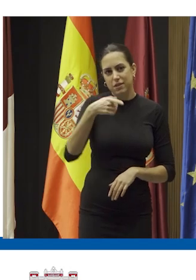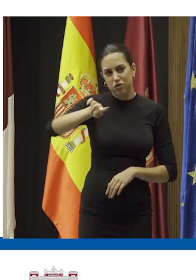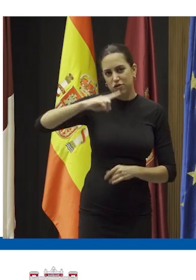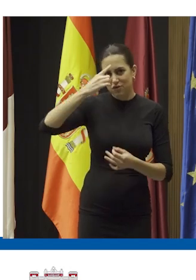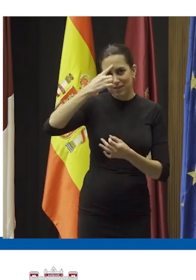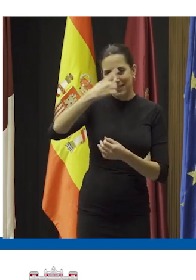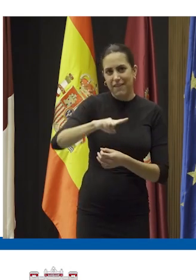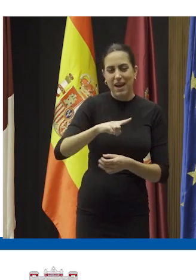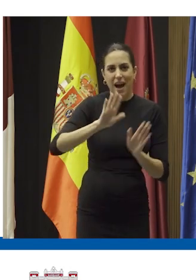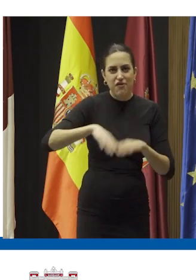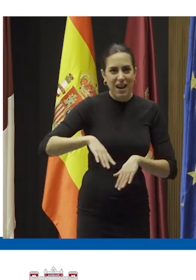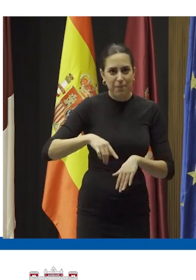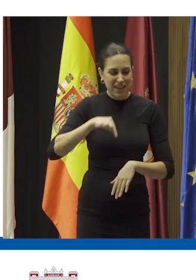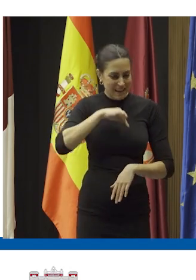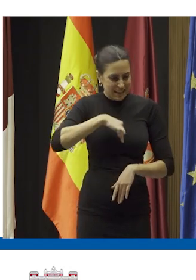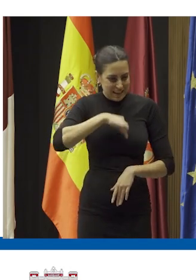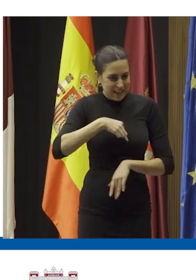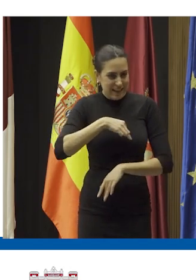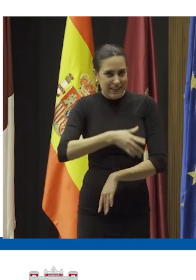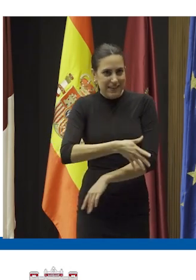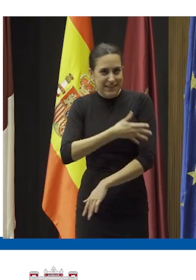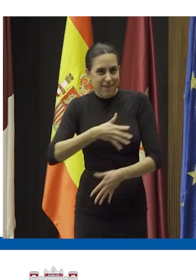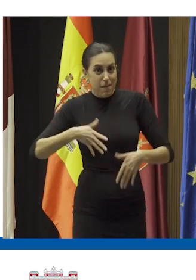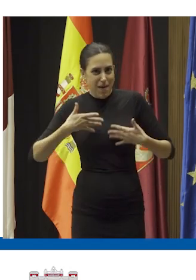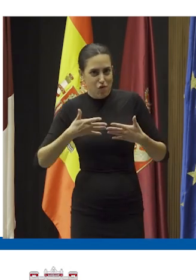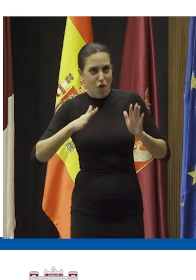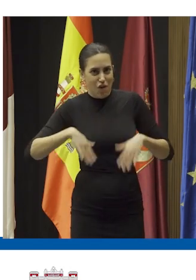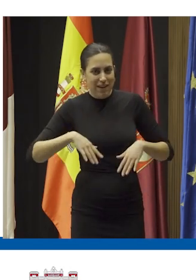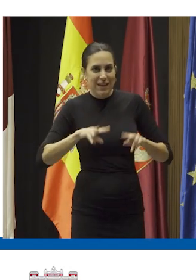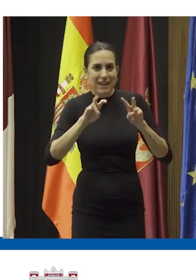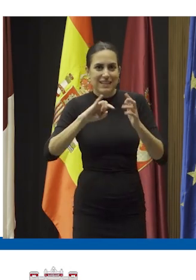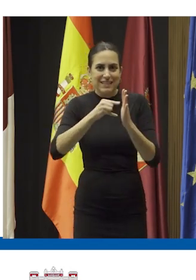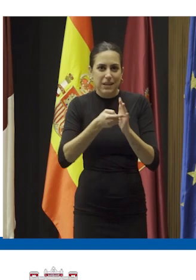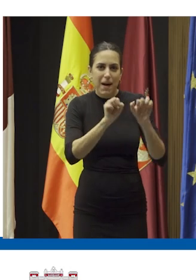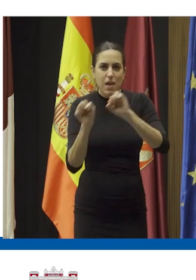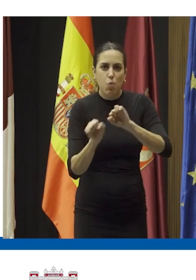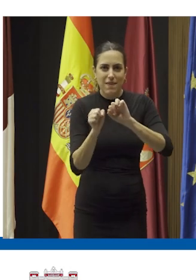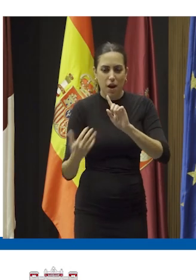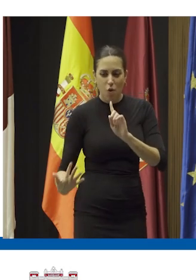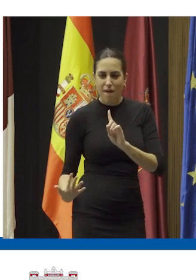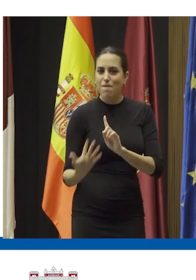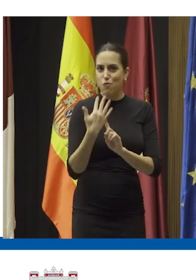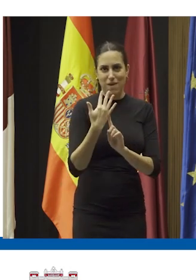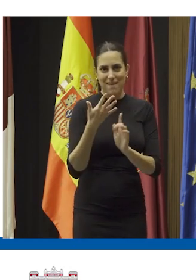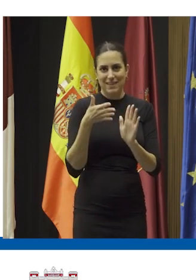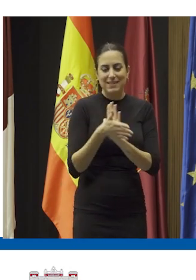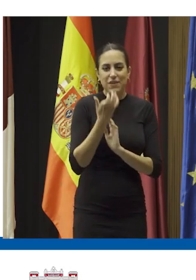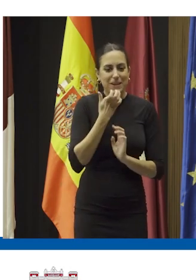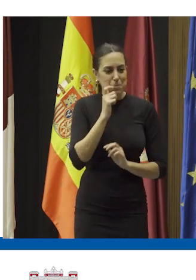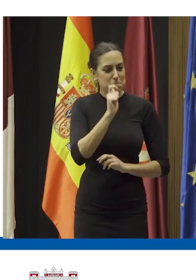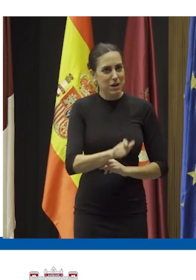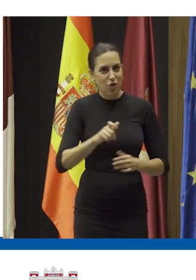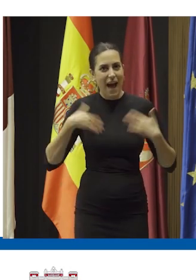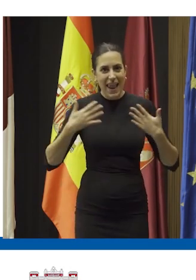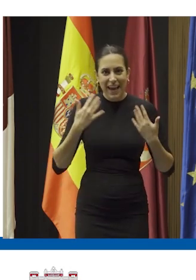bien que el estado de ánimo de las personas influye sobre su sistema inmunitario. Una persona que está vital, alegre,